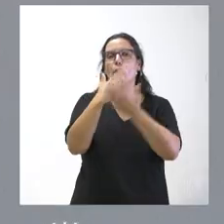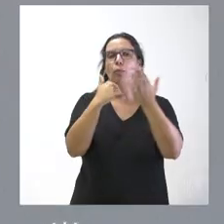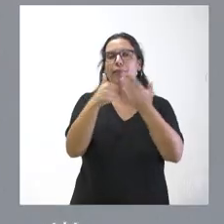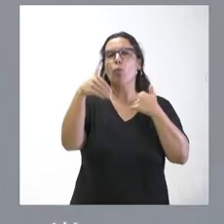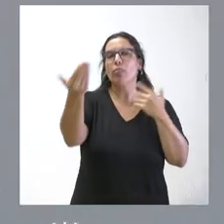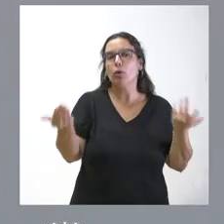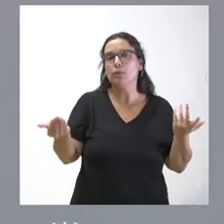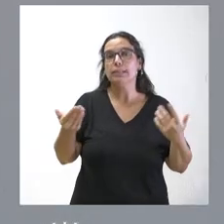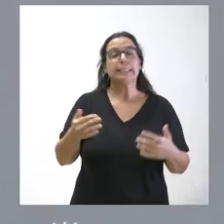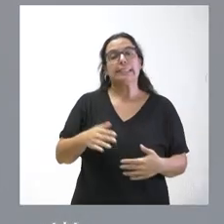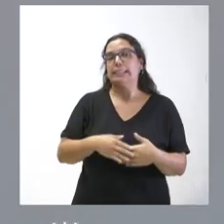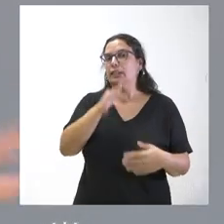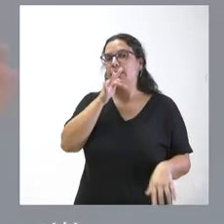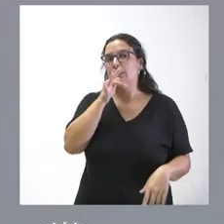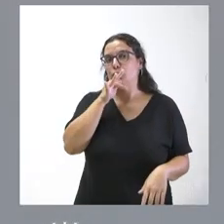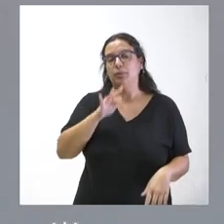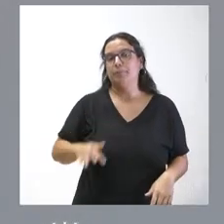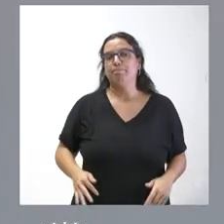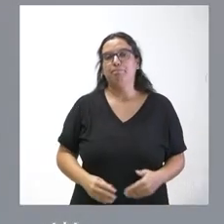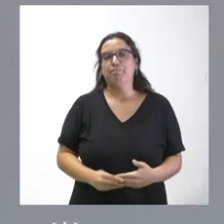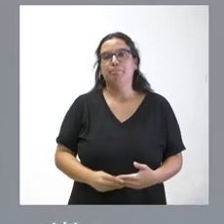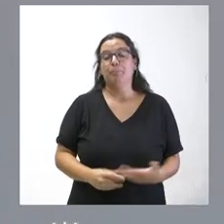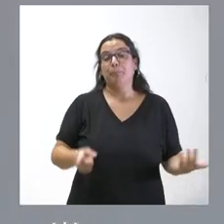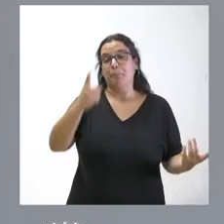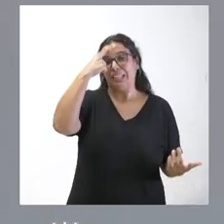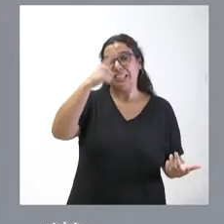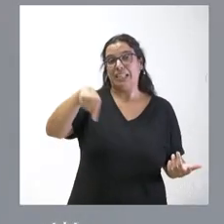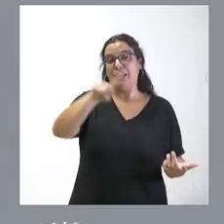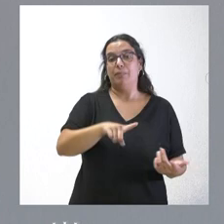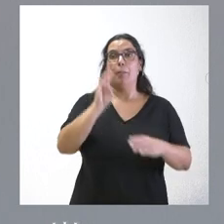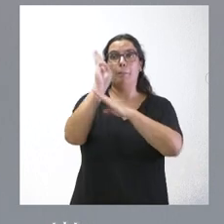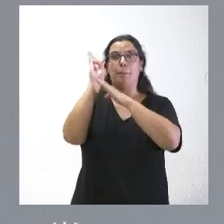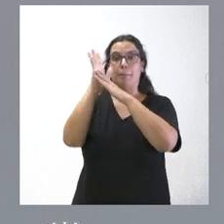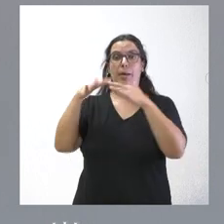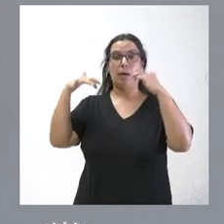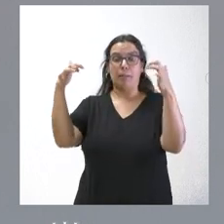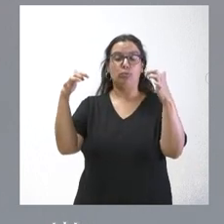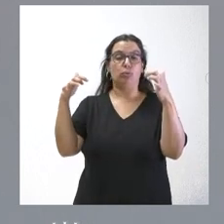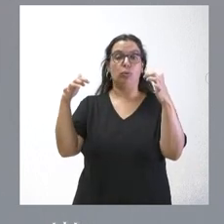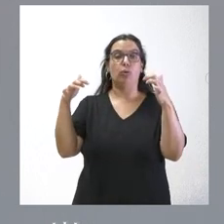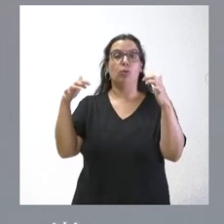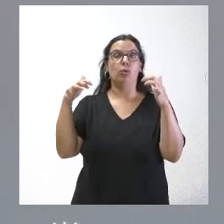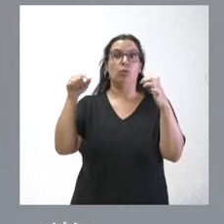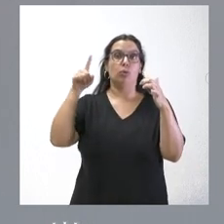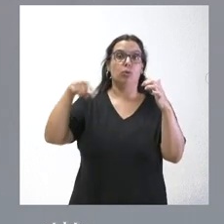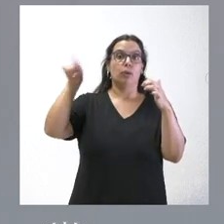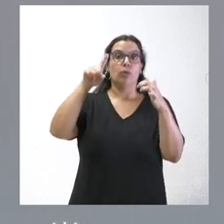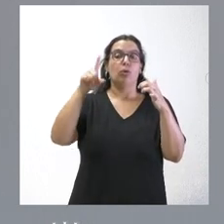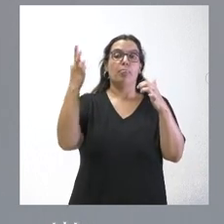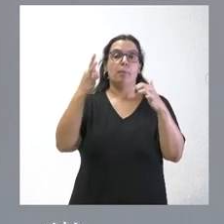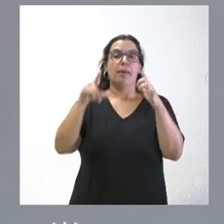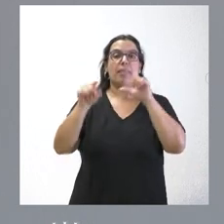Pues todavía no saben ustedes que el parlamento establecerá algunos de estos momentos Cuál es el calendario